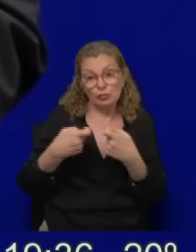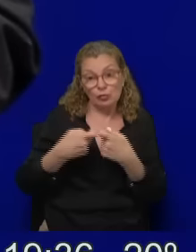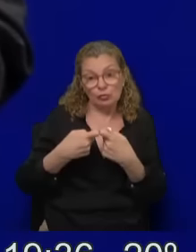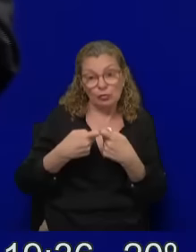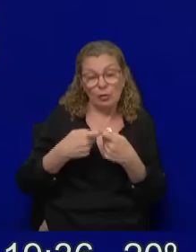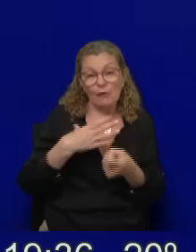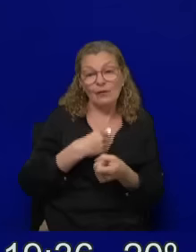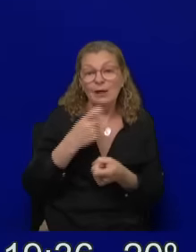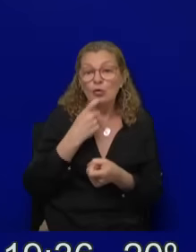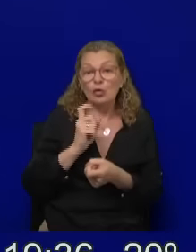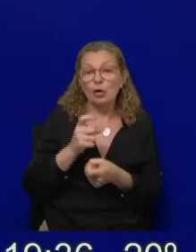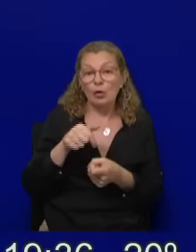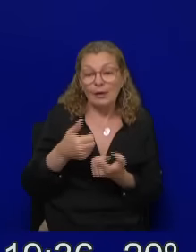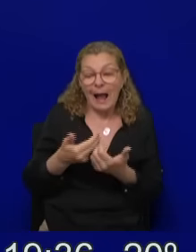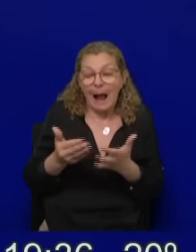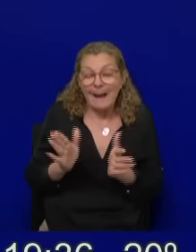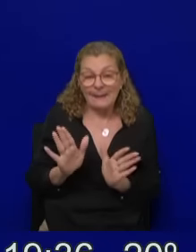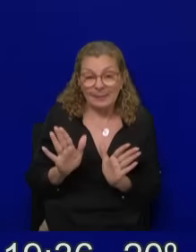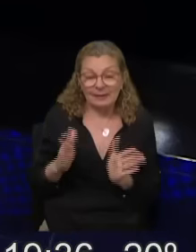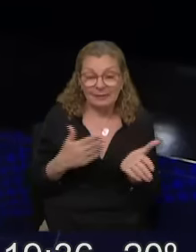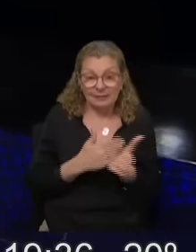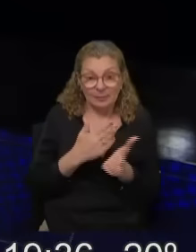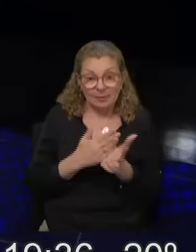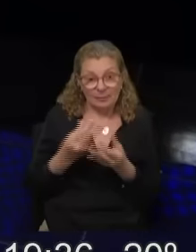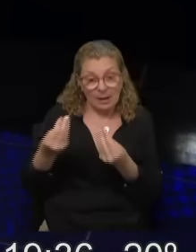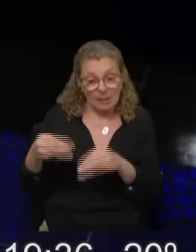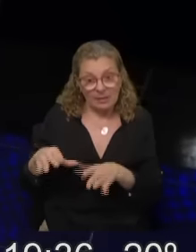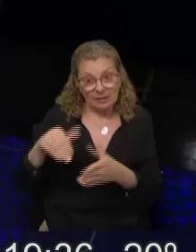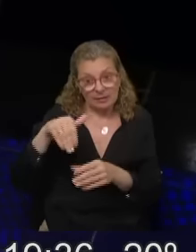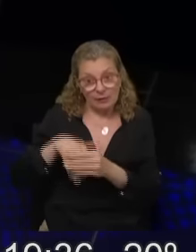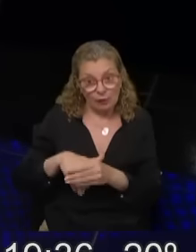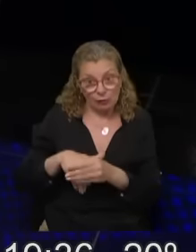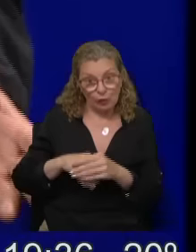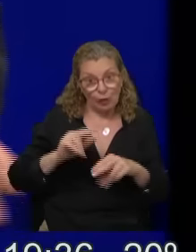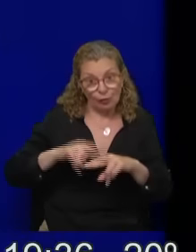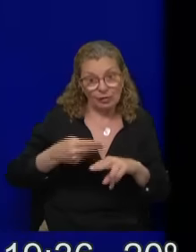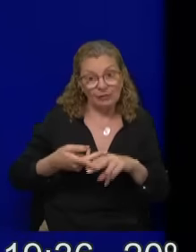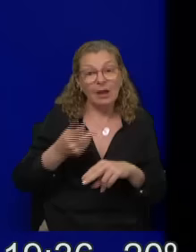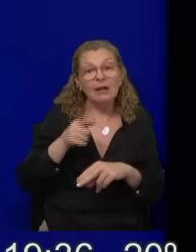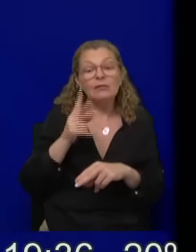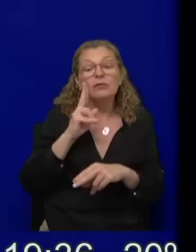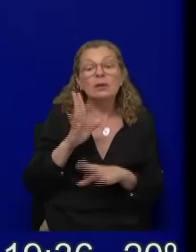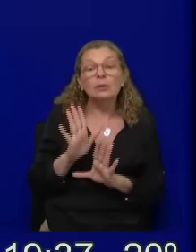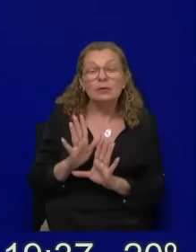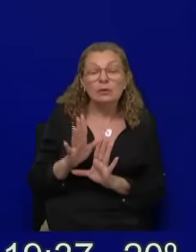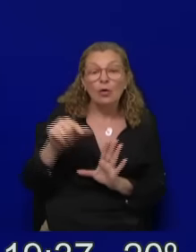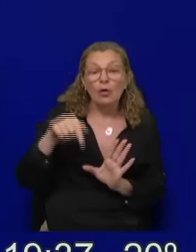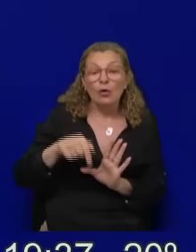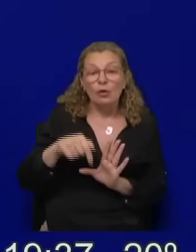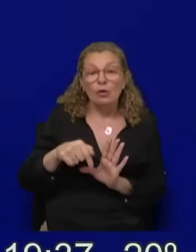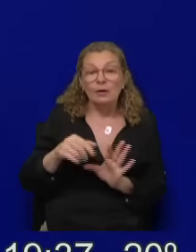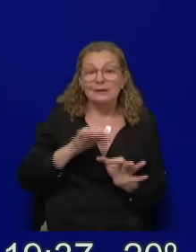momento blancos y colorados hoy ampliada, que siempre pierde votos en el balotaje, y ahí vemos entonces el hoy